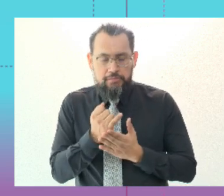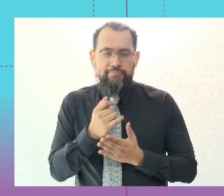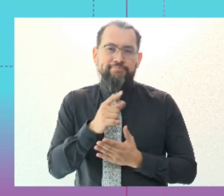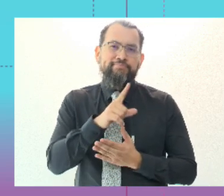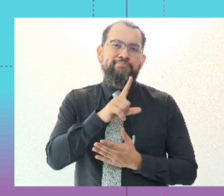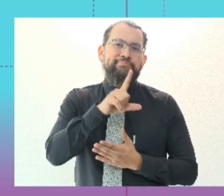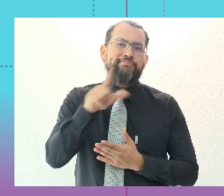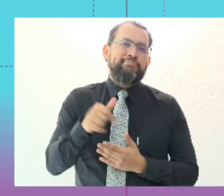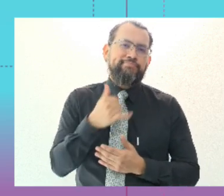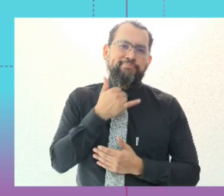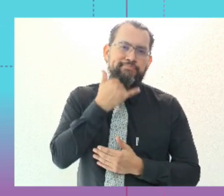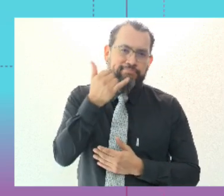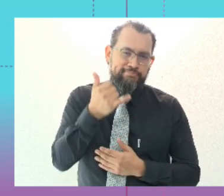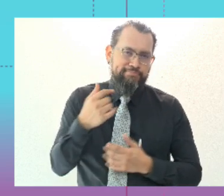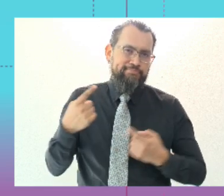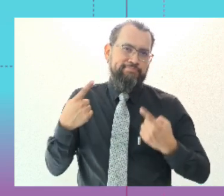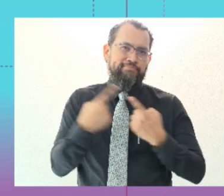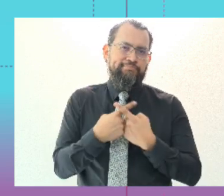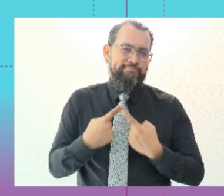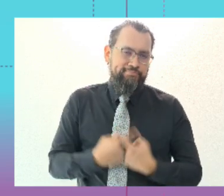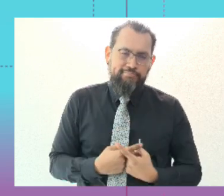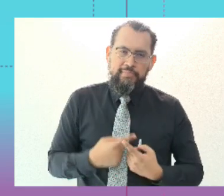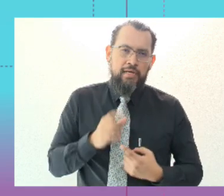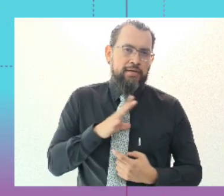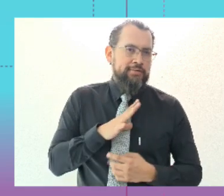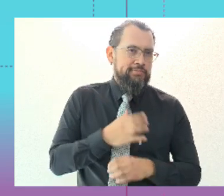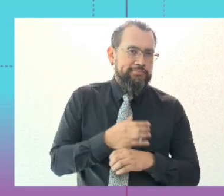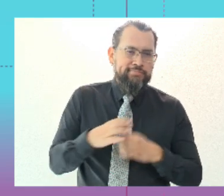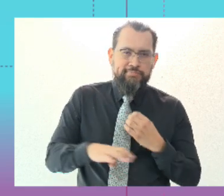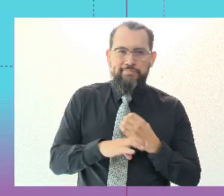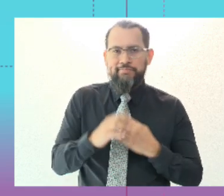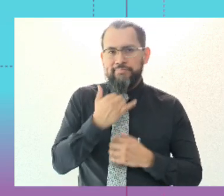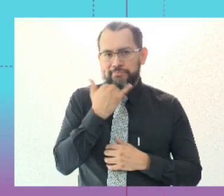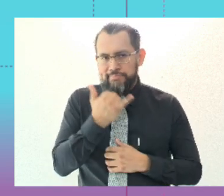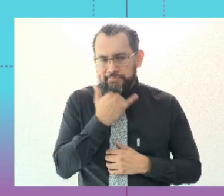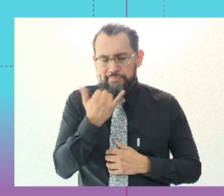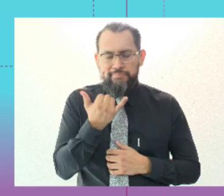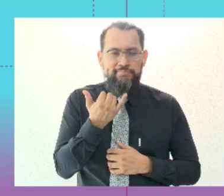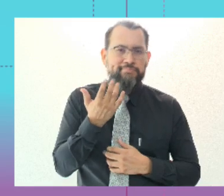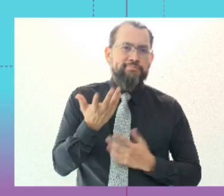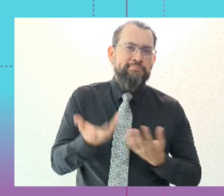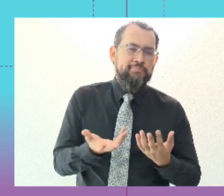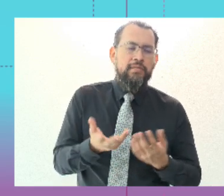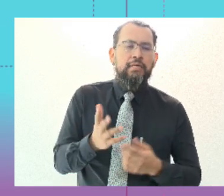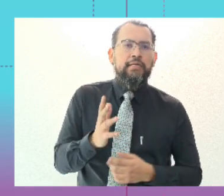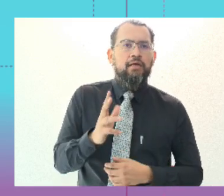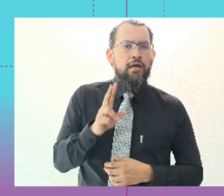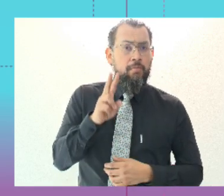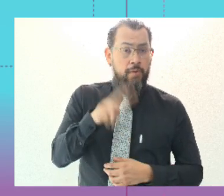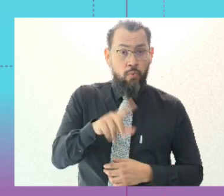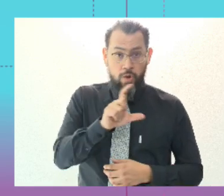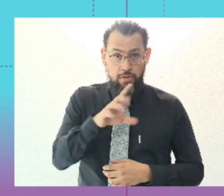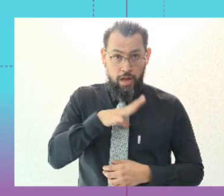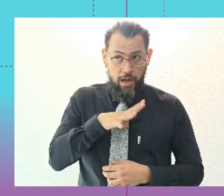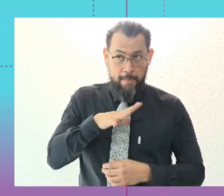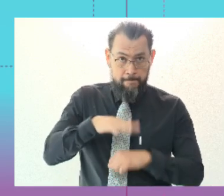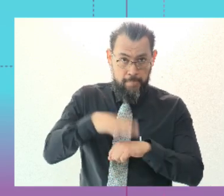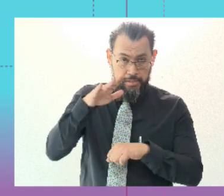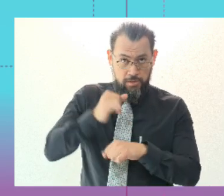de caer en inconsistencias, en errores, y en la medida en que más información tenemos,